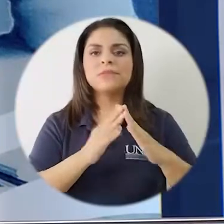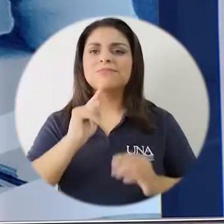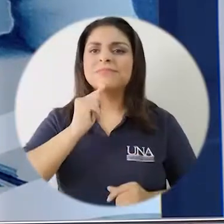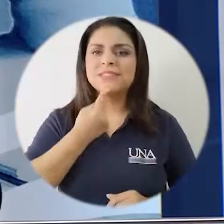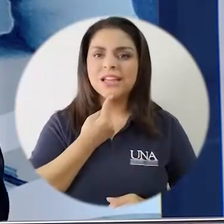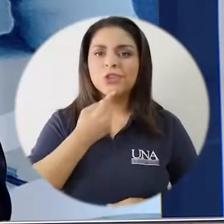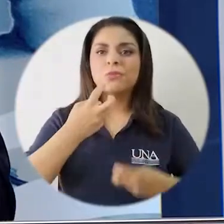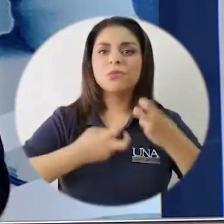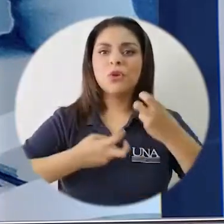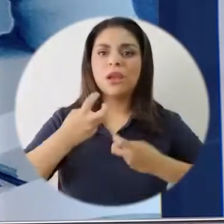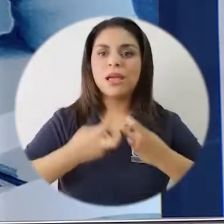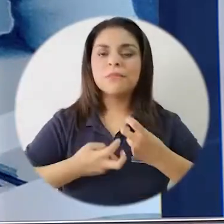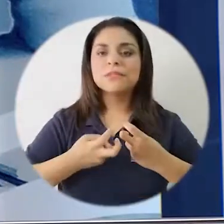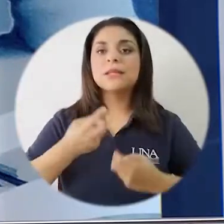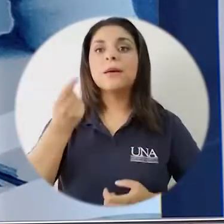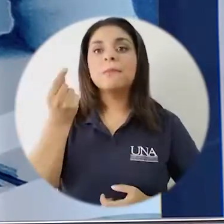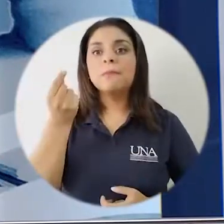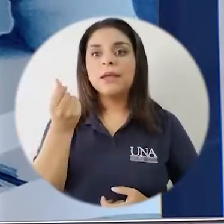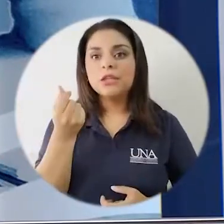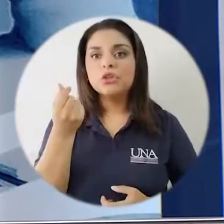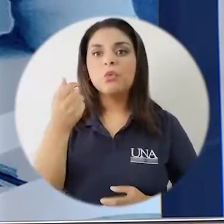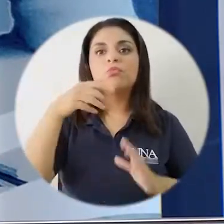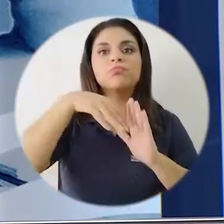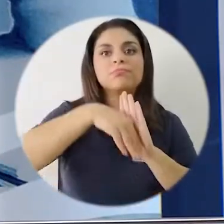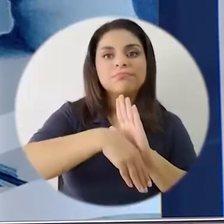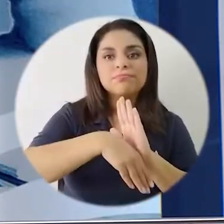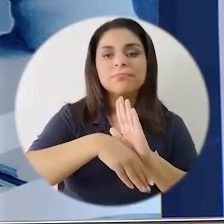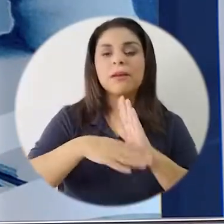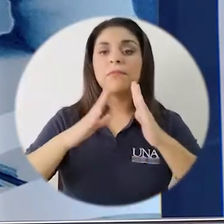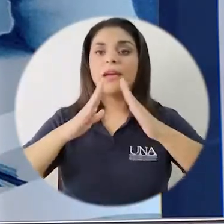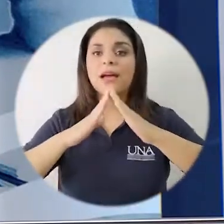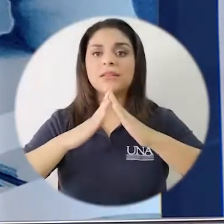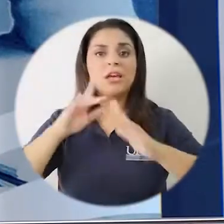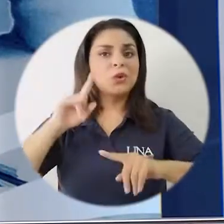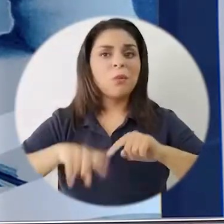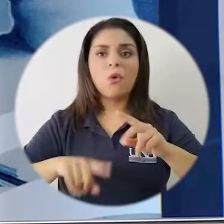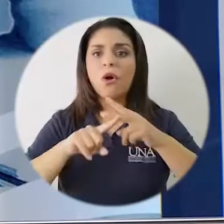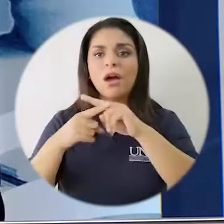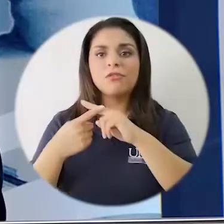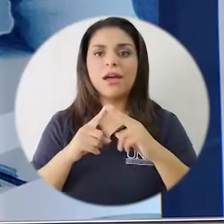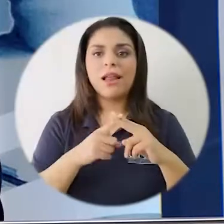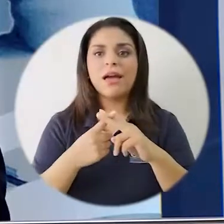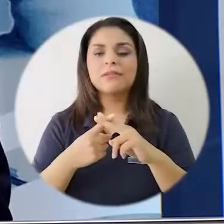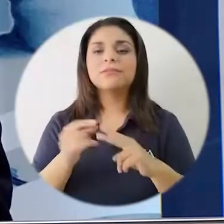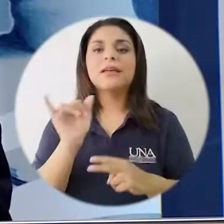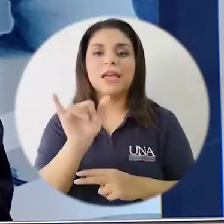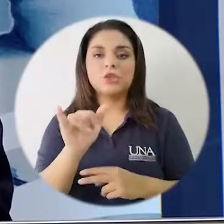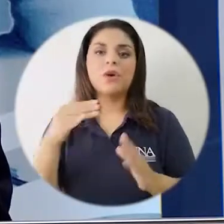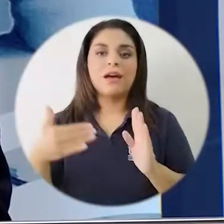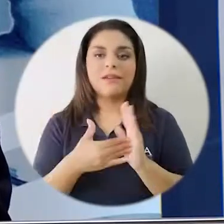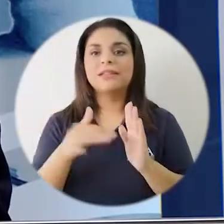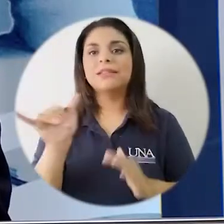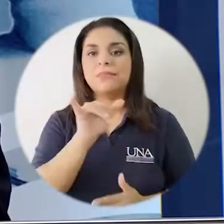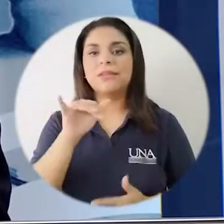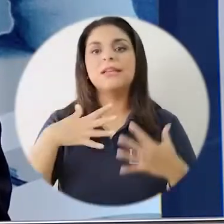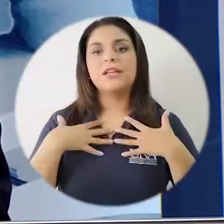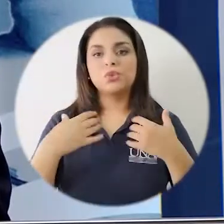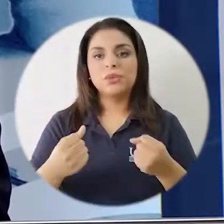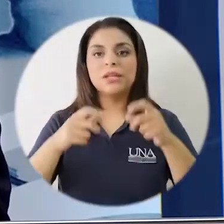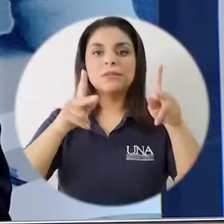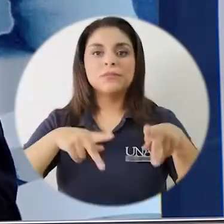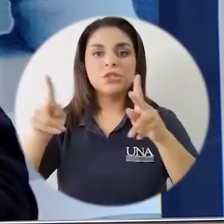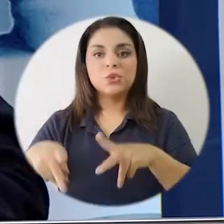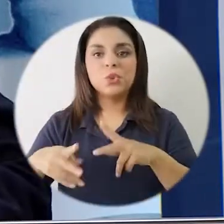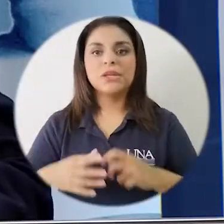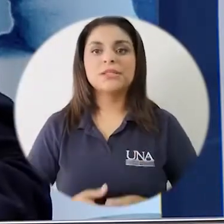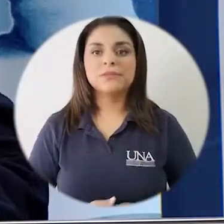que tiene serios problemas, que el precio de su propiedad cae y que no puedes arreglarla, es algo que también afecta seriamente la salud de cualquier